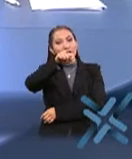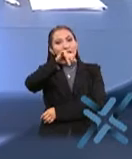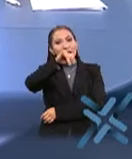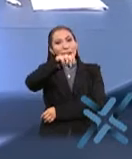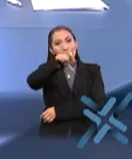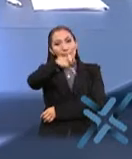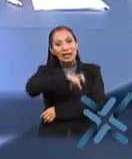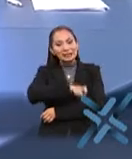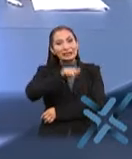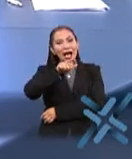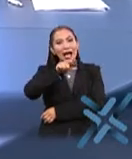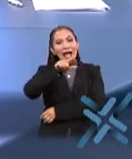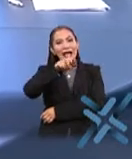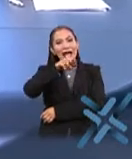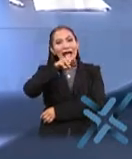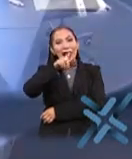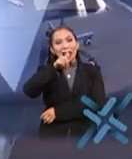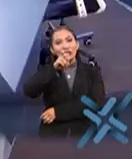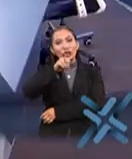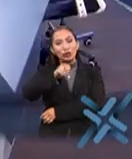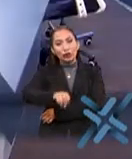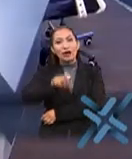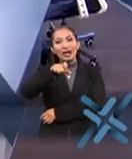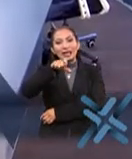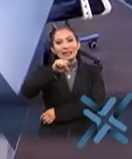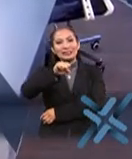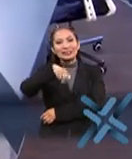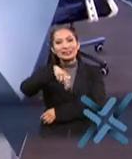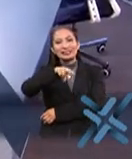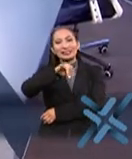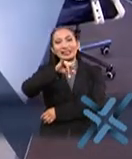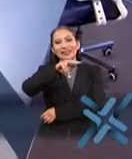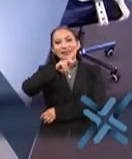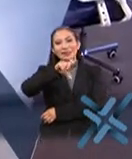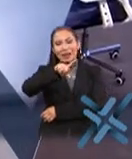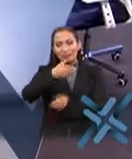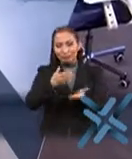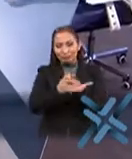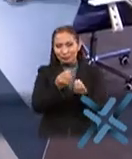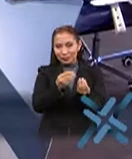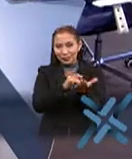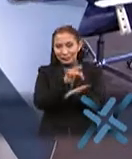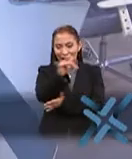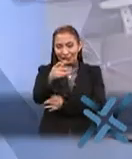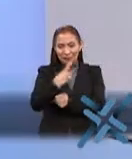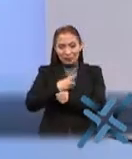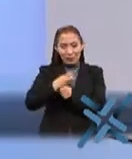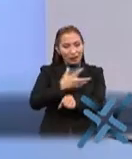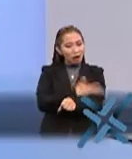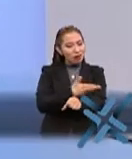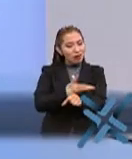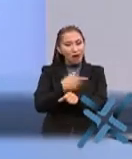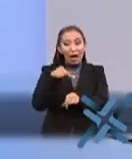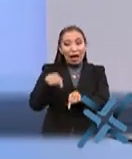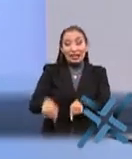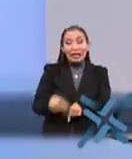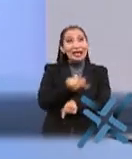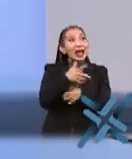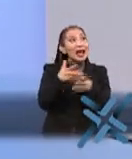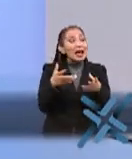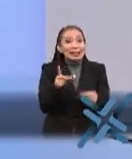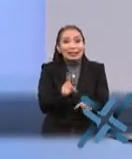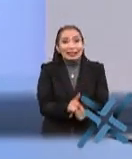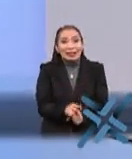Esquivel. Bueno, Alejandro, muchísimas gracias por estar con nosotros. Muy buenos días. Pues buenos días, muchas gracias por la invitación. Realmente es un honor estar en este gran